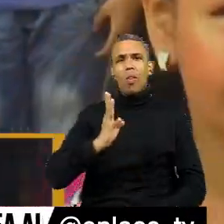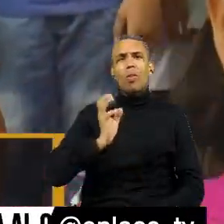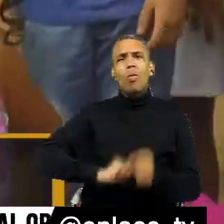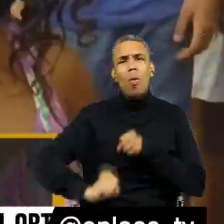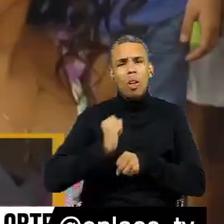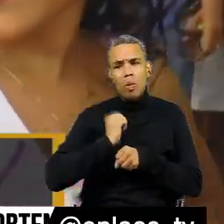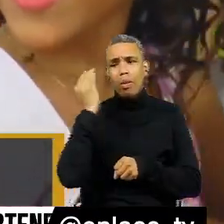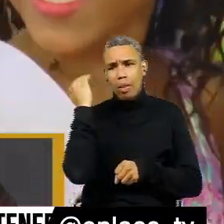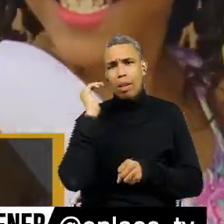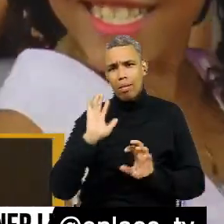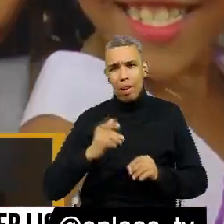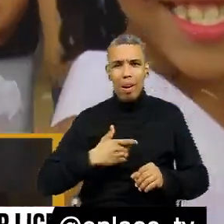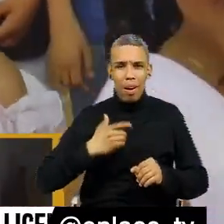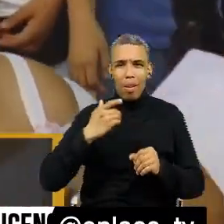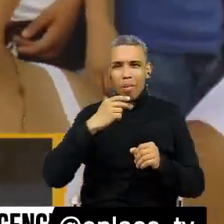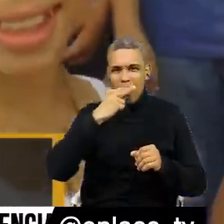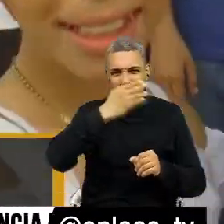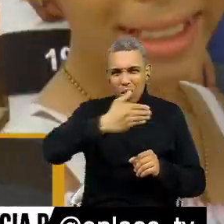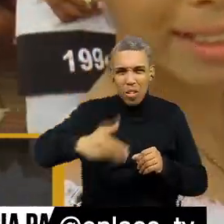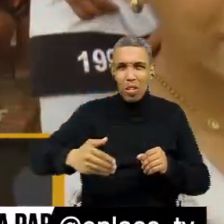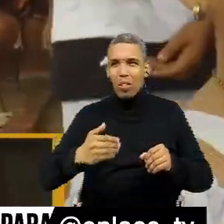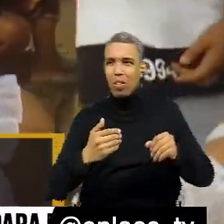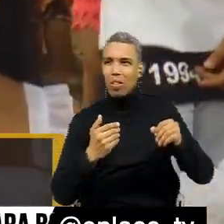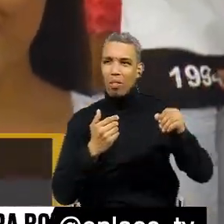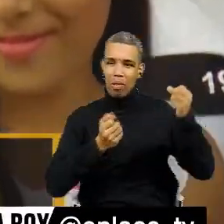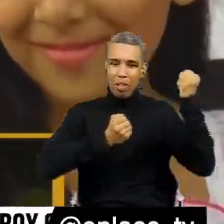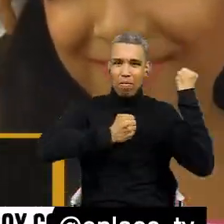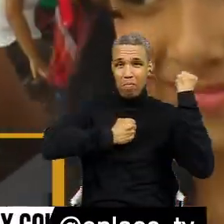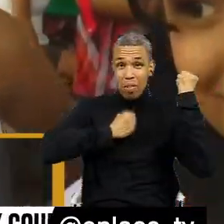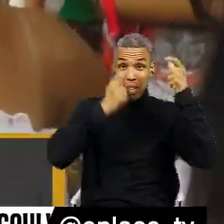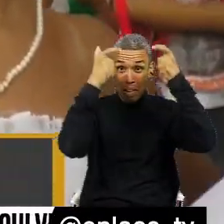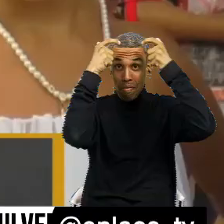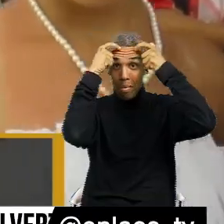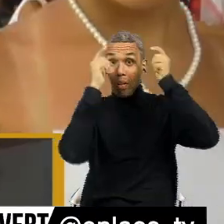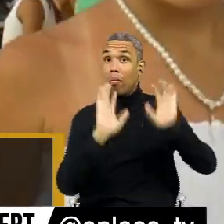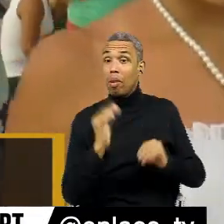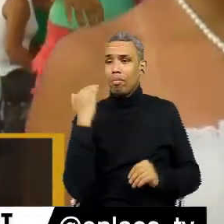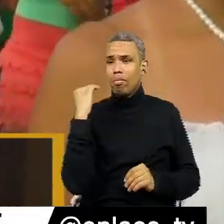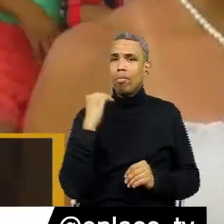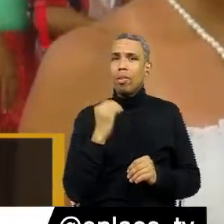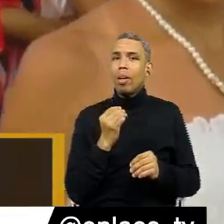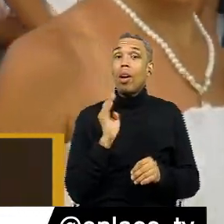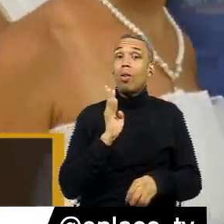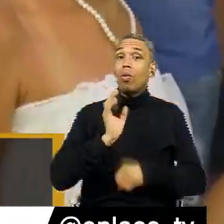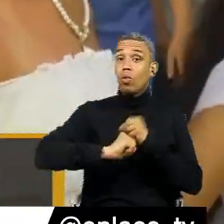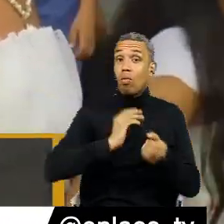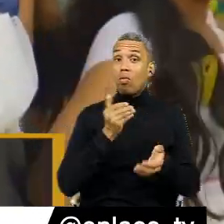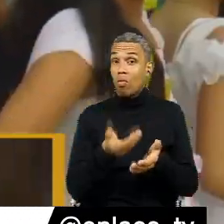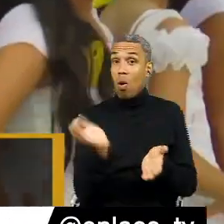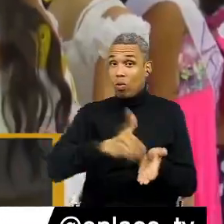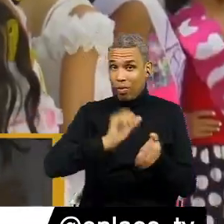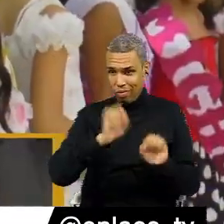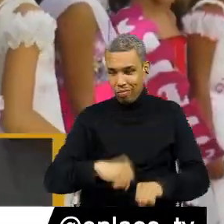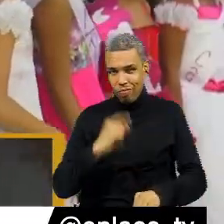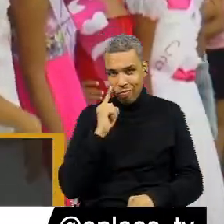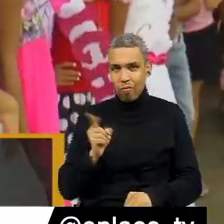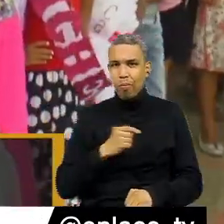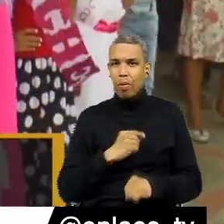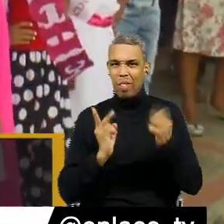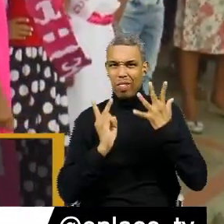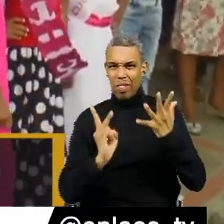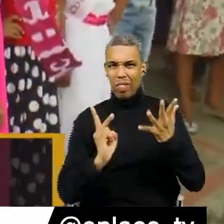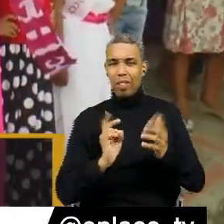gracias a Dios y con el apoyo de toda la comunidad del barrio 20 de julio se hizo válido. Bueno, son 7 participantes. Aquí se escoge la reina